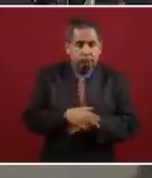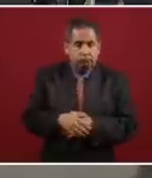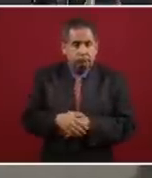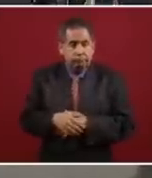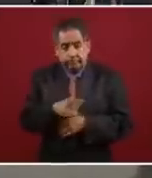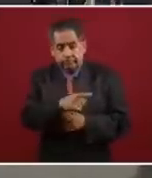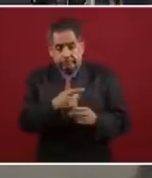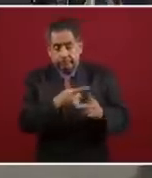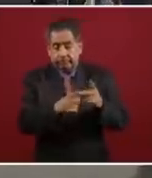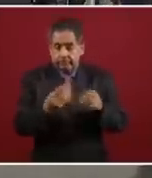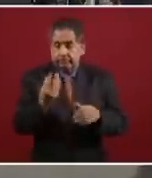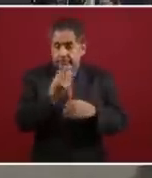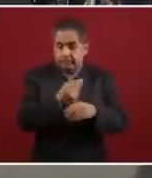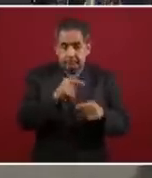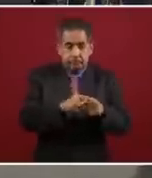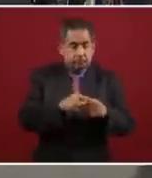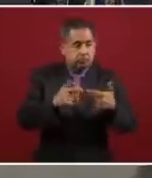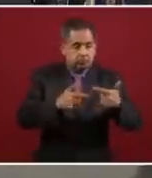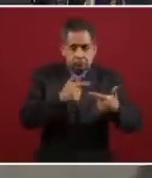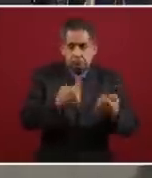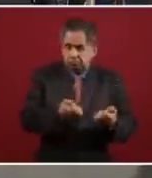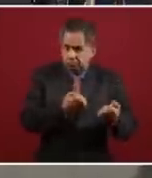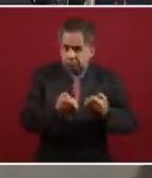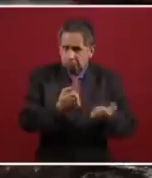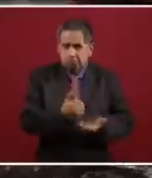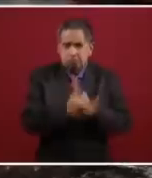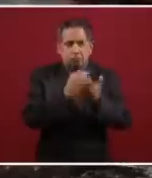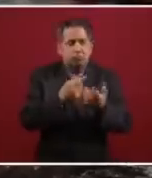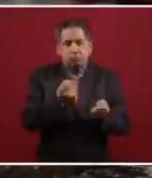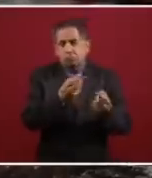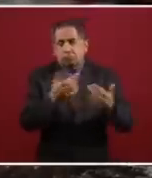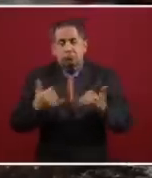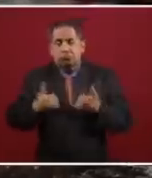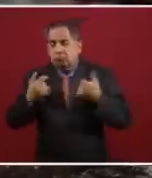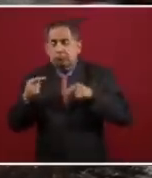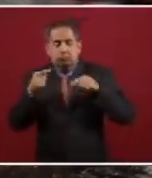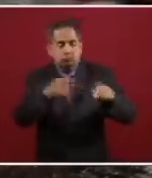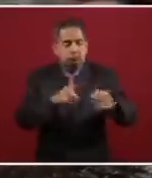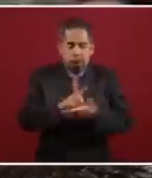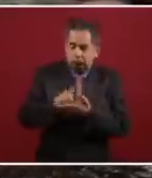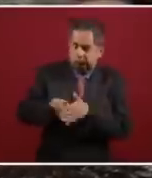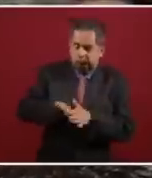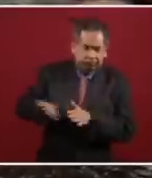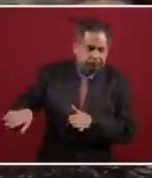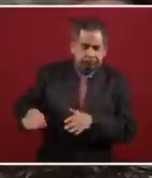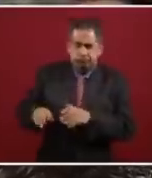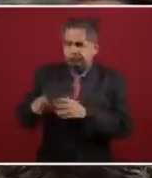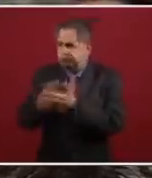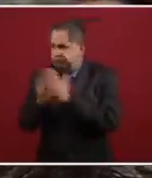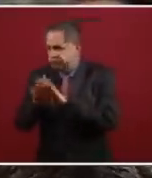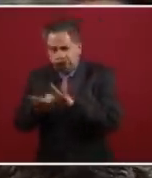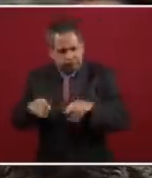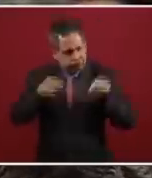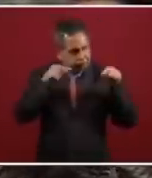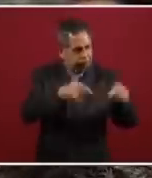fundación, este espacio ha servido para rescatar de las drogas y la delincuencia, presidente, a jóvenes en situación